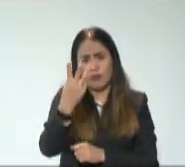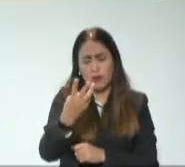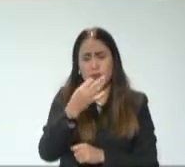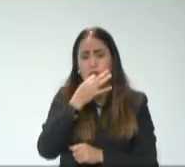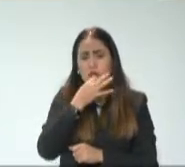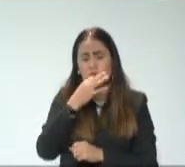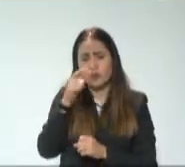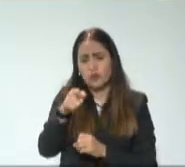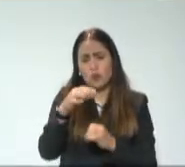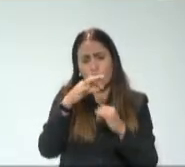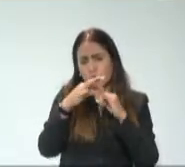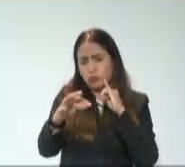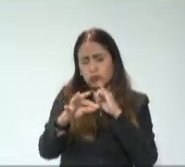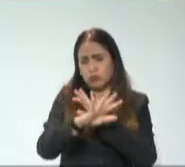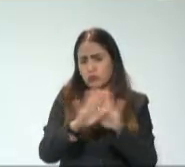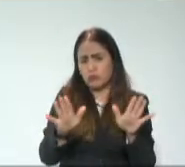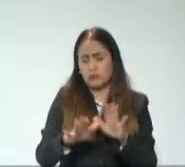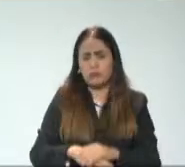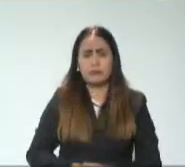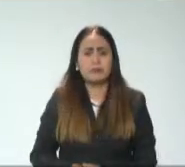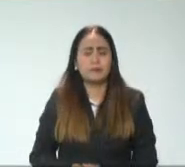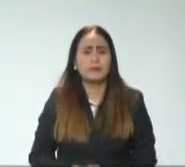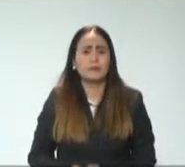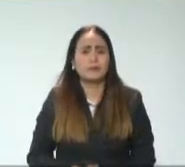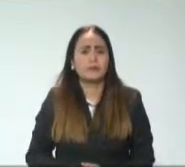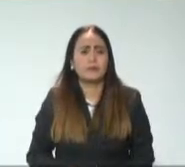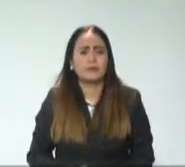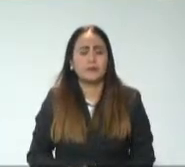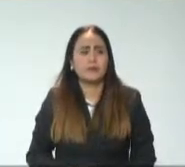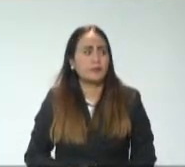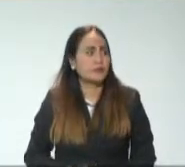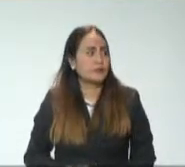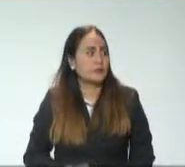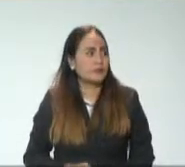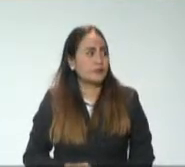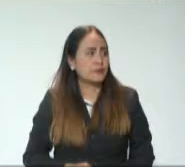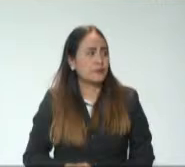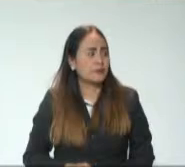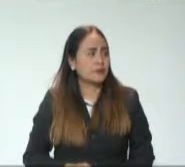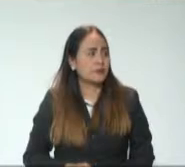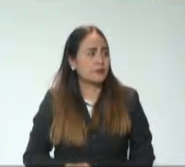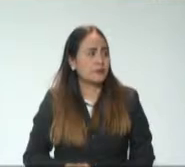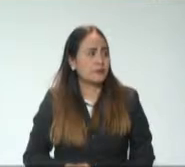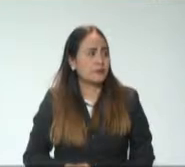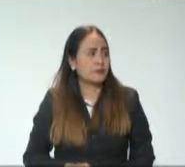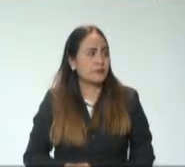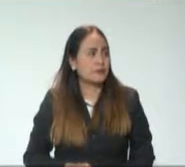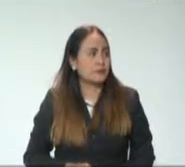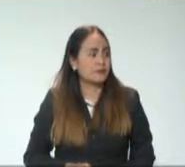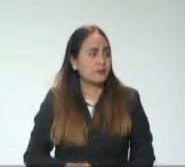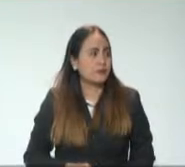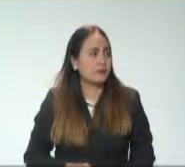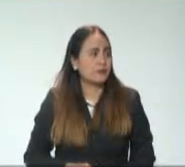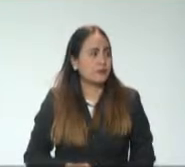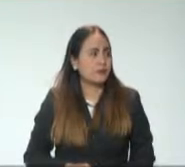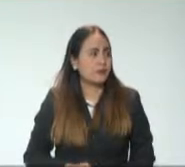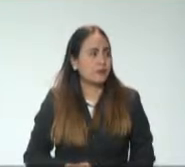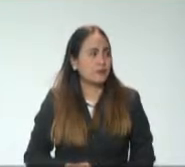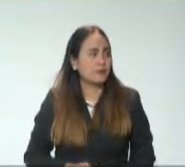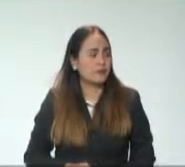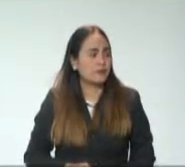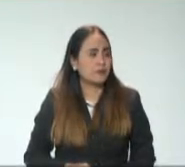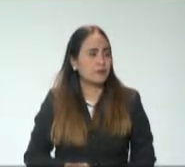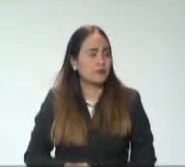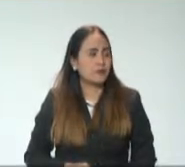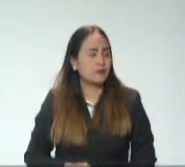conectada participación de 3 minutos amano sí estoy estoy conectada ya espero que que se me escuche bien